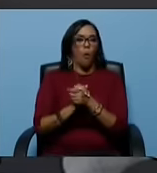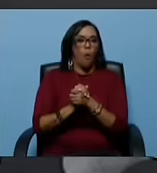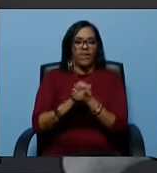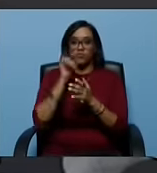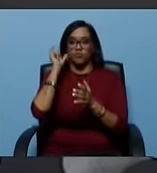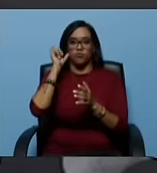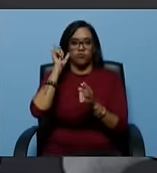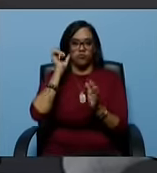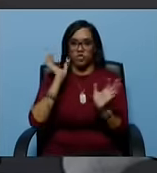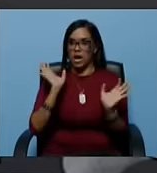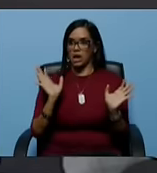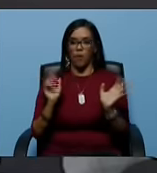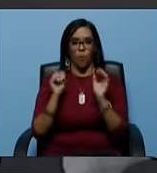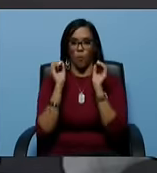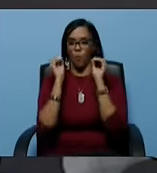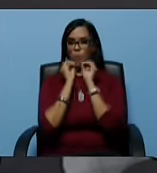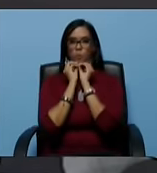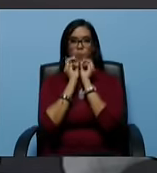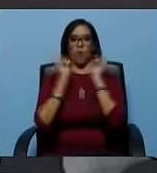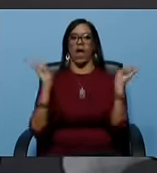de esa? ¿Ah?